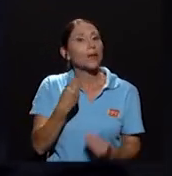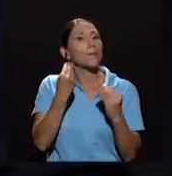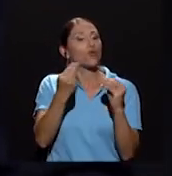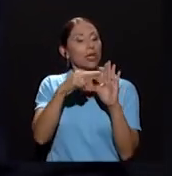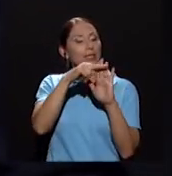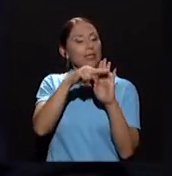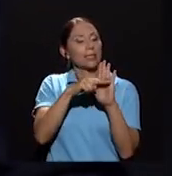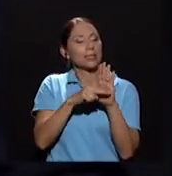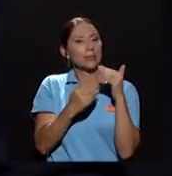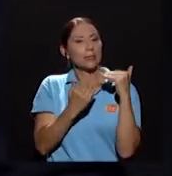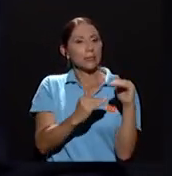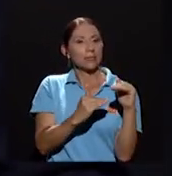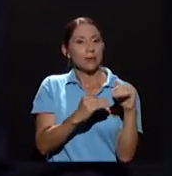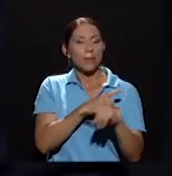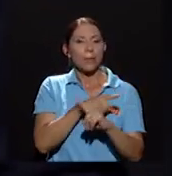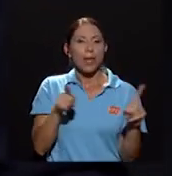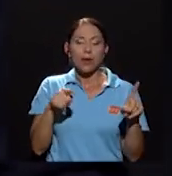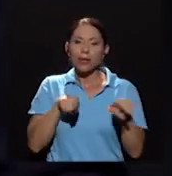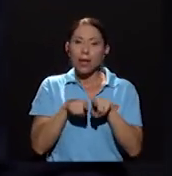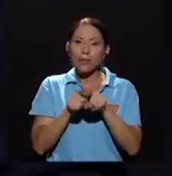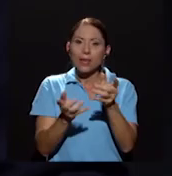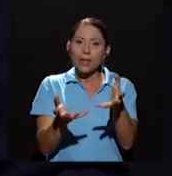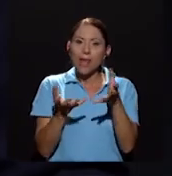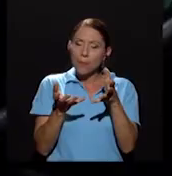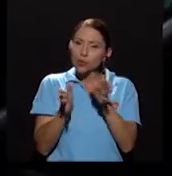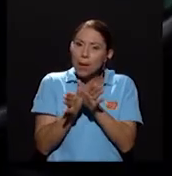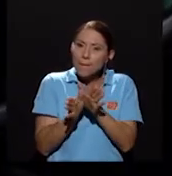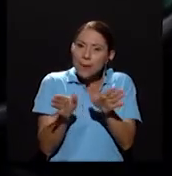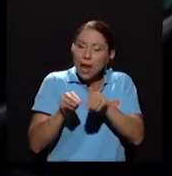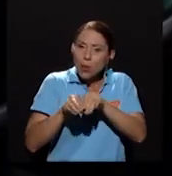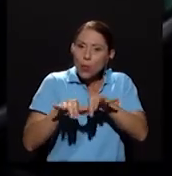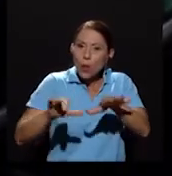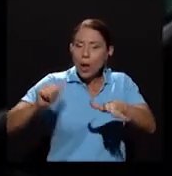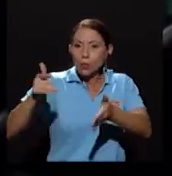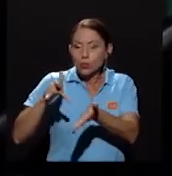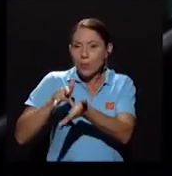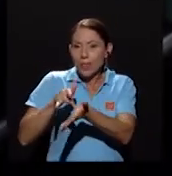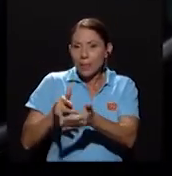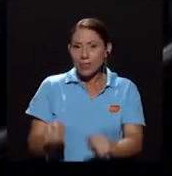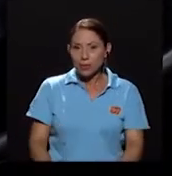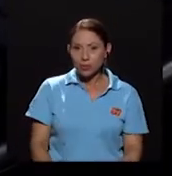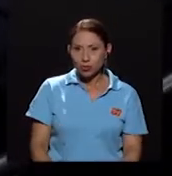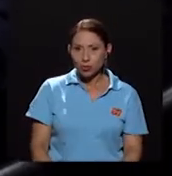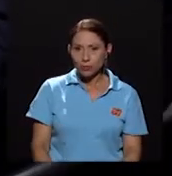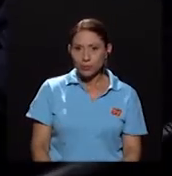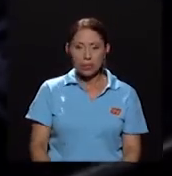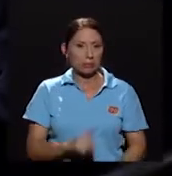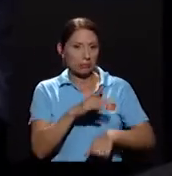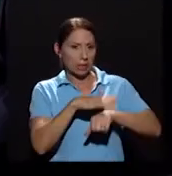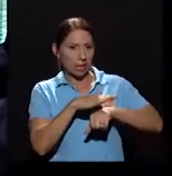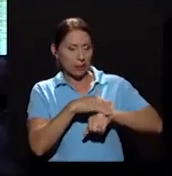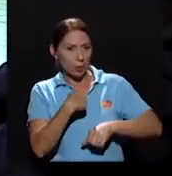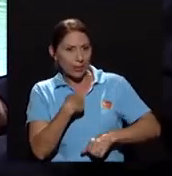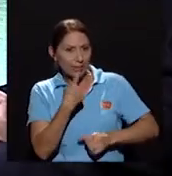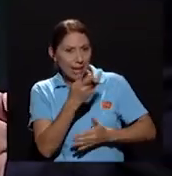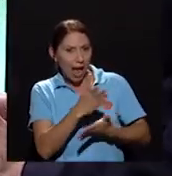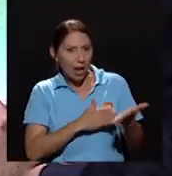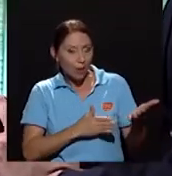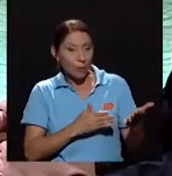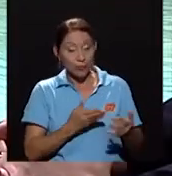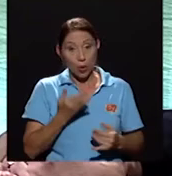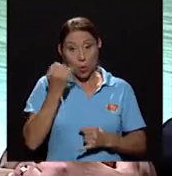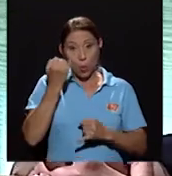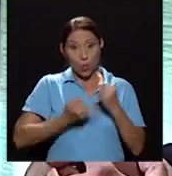ampliar la al resto de medicamentos déjenme hacer una incidencia en el la última